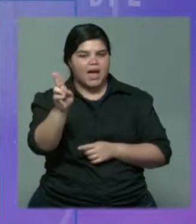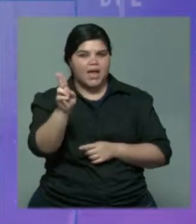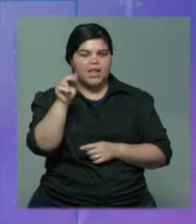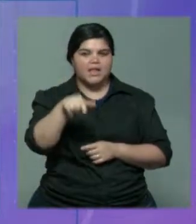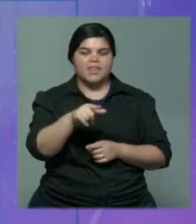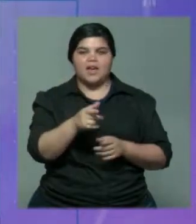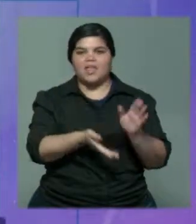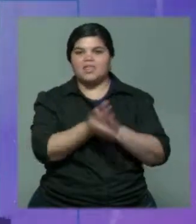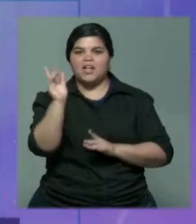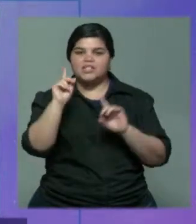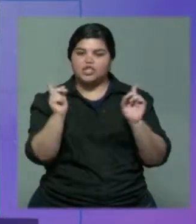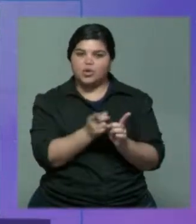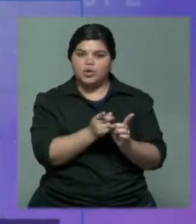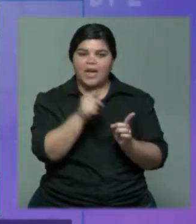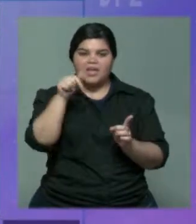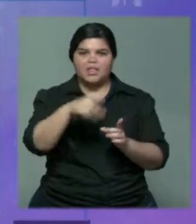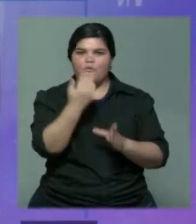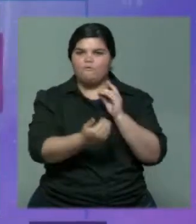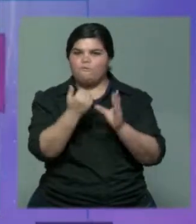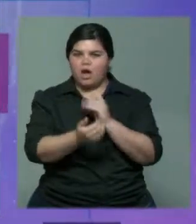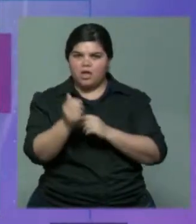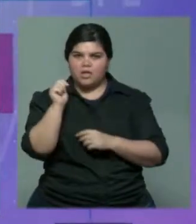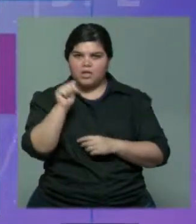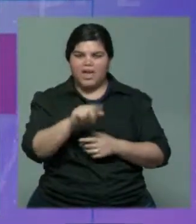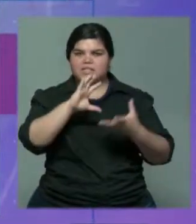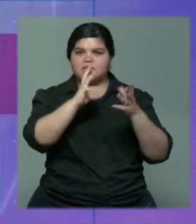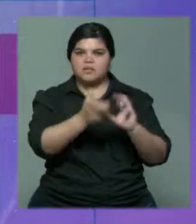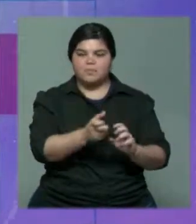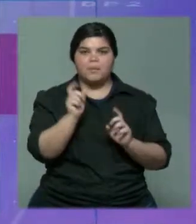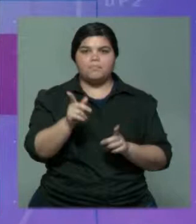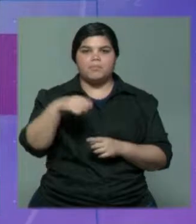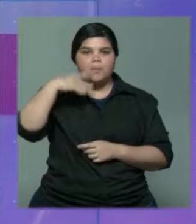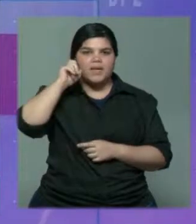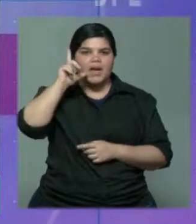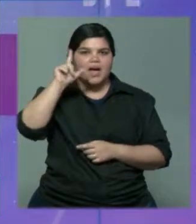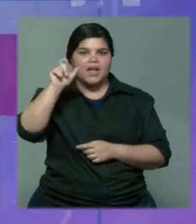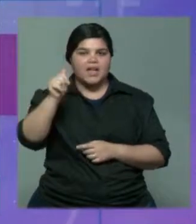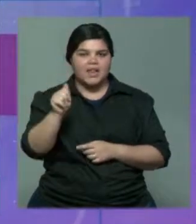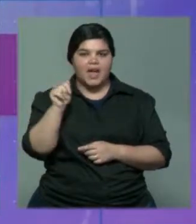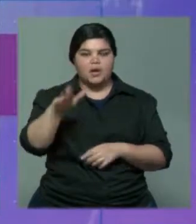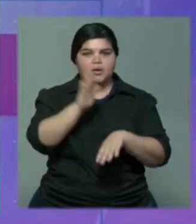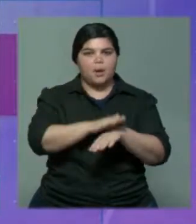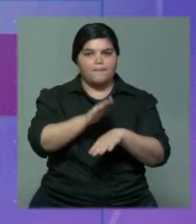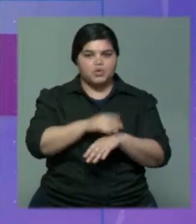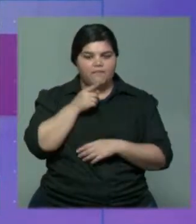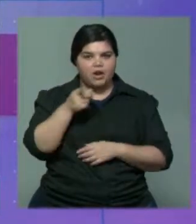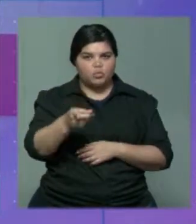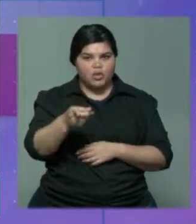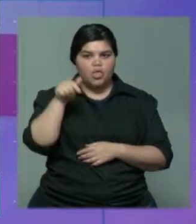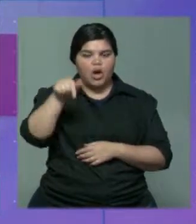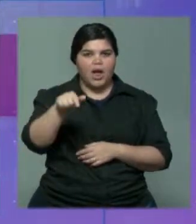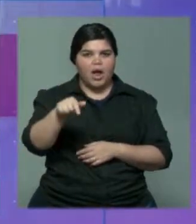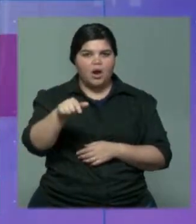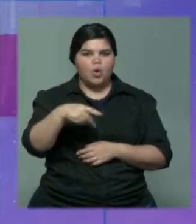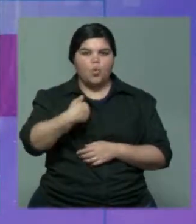en evidencia las falencias que tiene este sistema. El caso de Micaela García, y el acusado también había sido